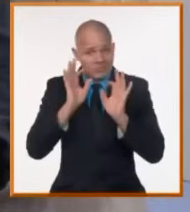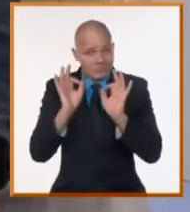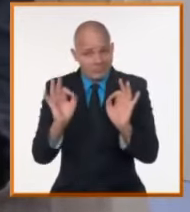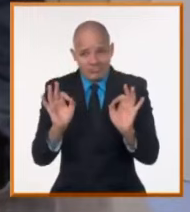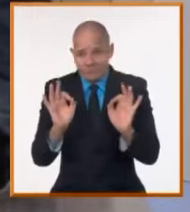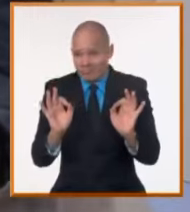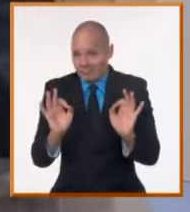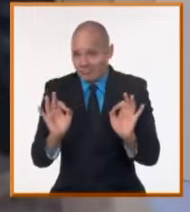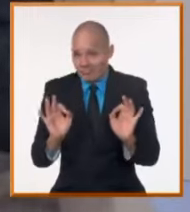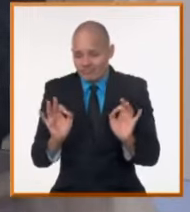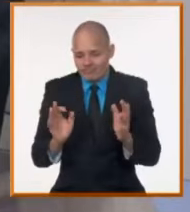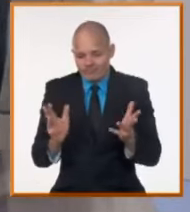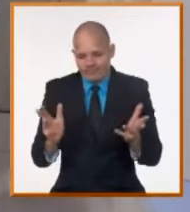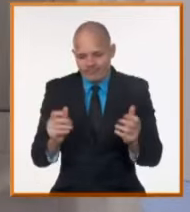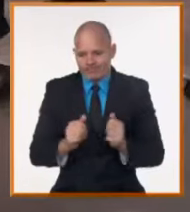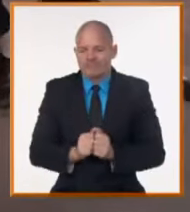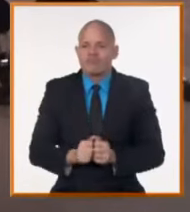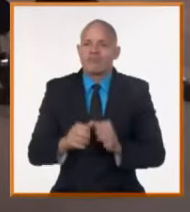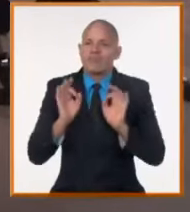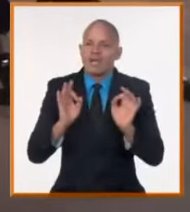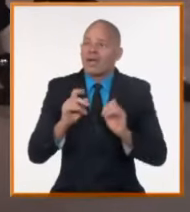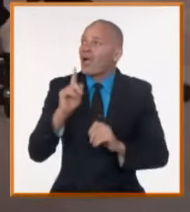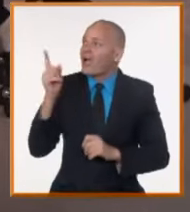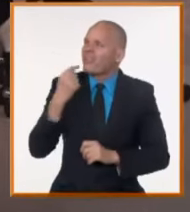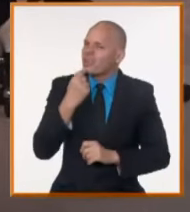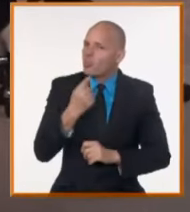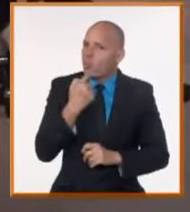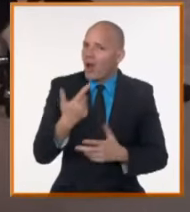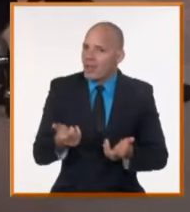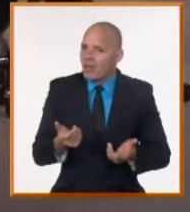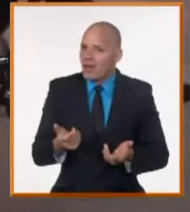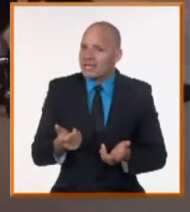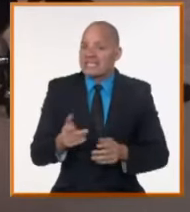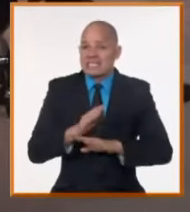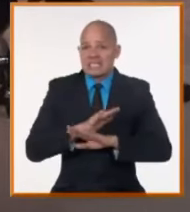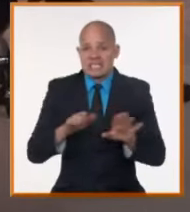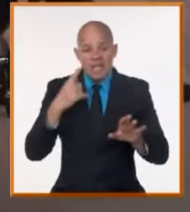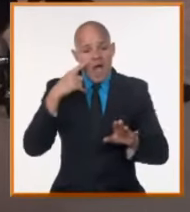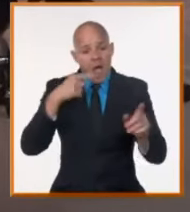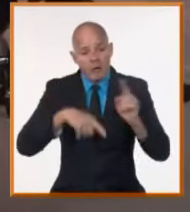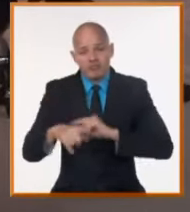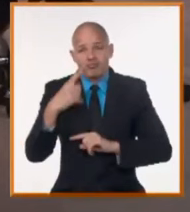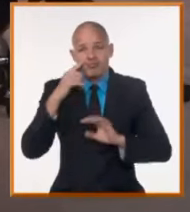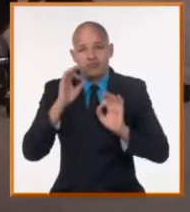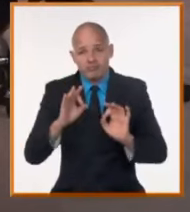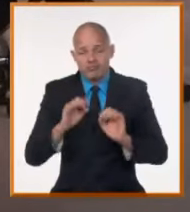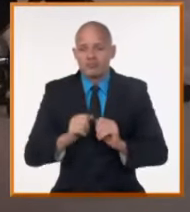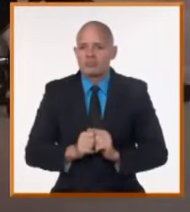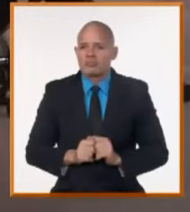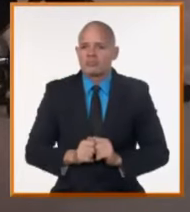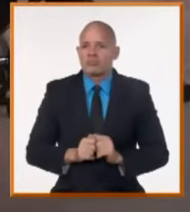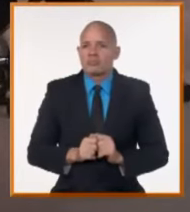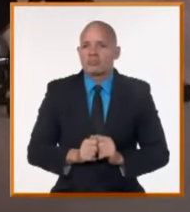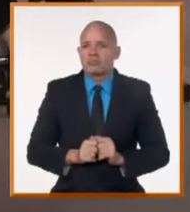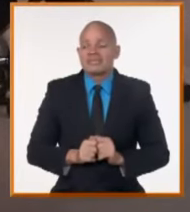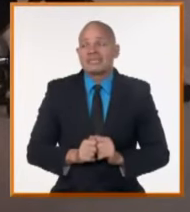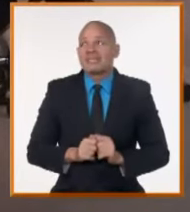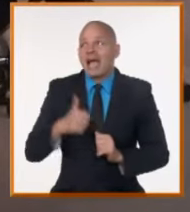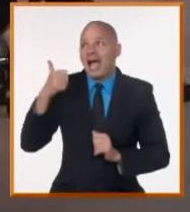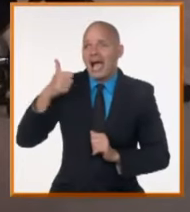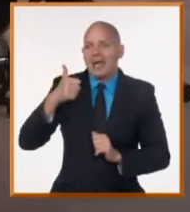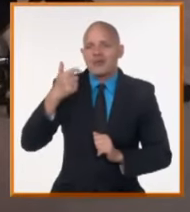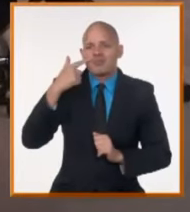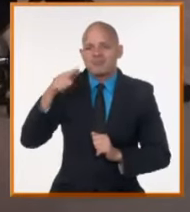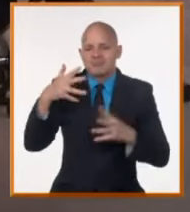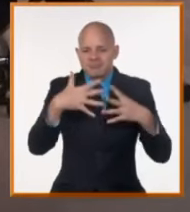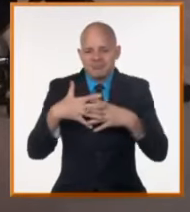espacio vital, bueno, como ellos le han llamado. Ya la seguridad nacional la han extendido hasta... Exacto, la doctrina ha ido más allá de la